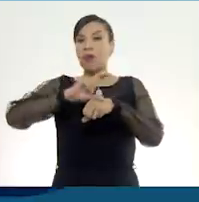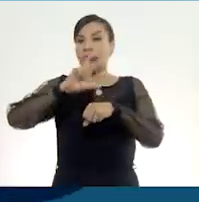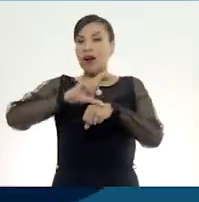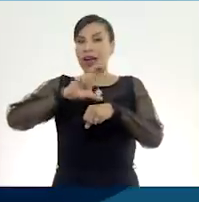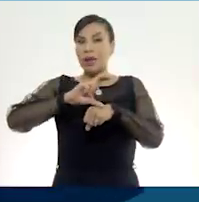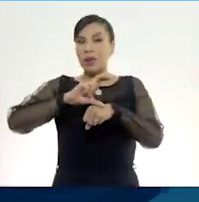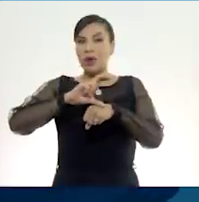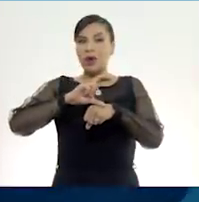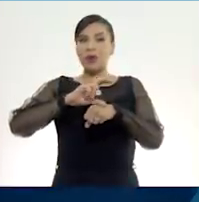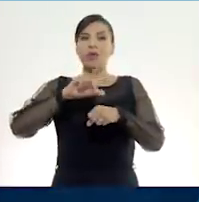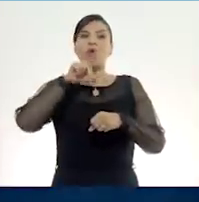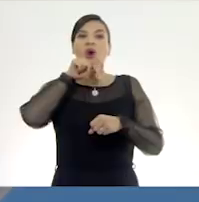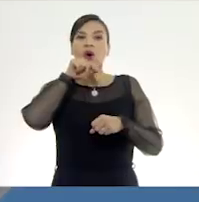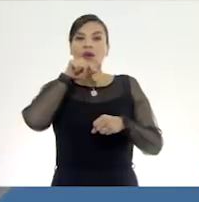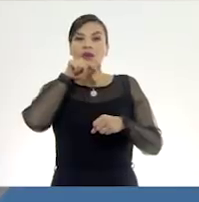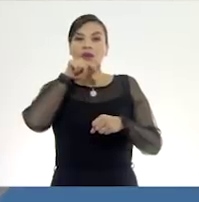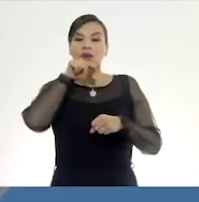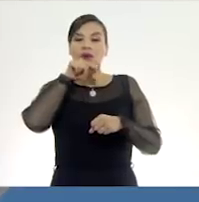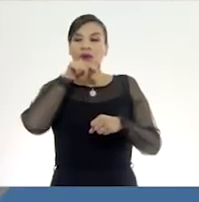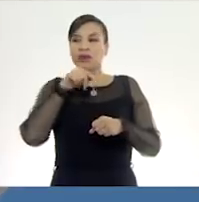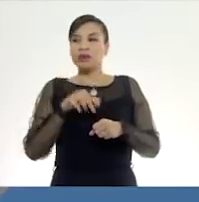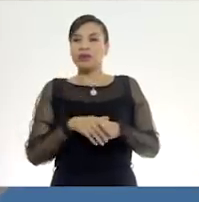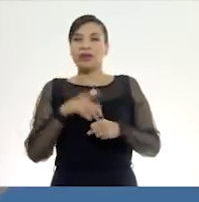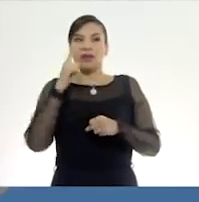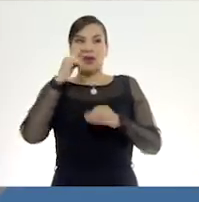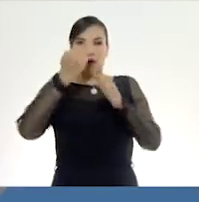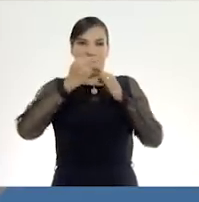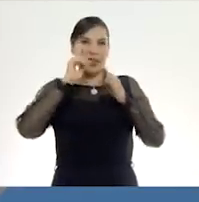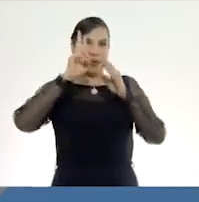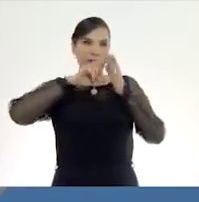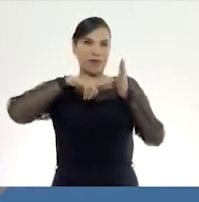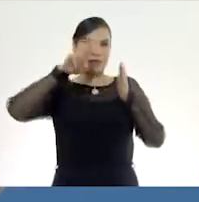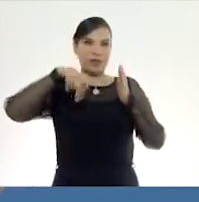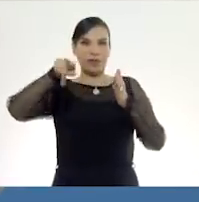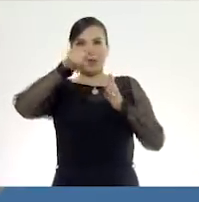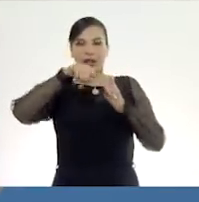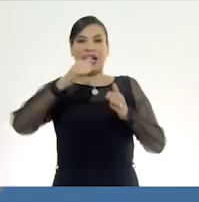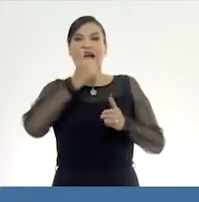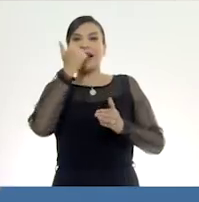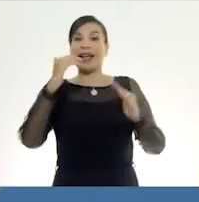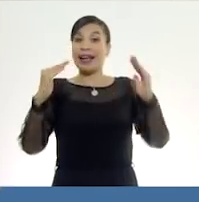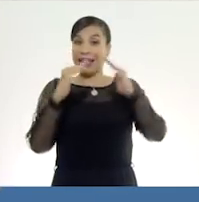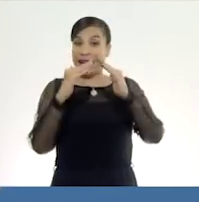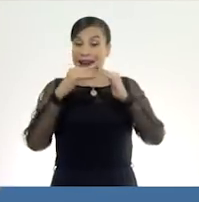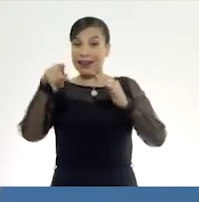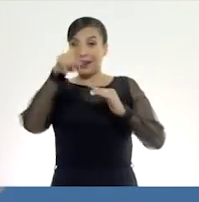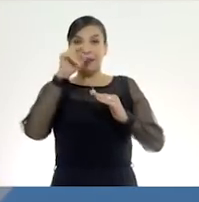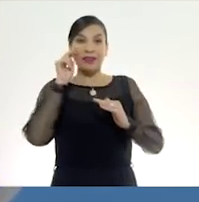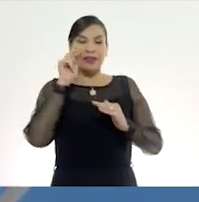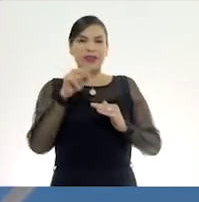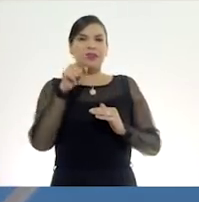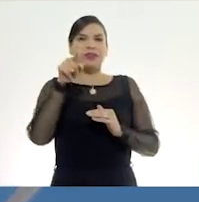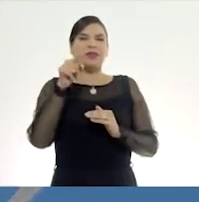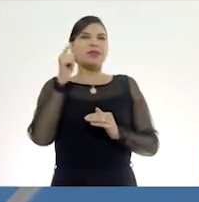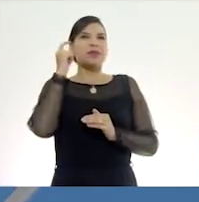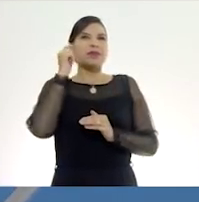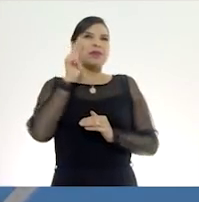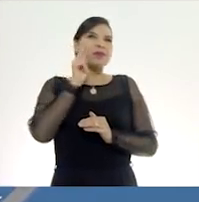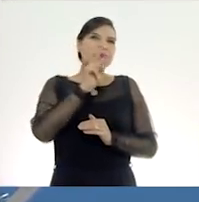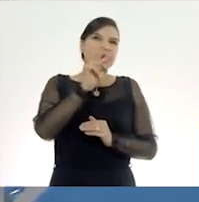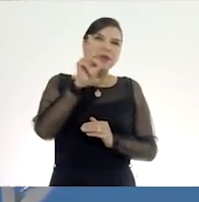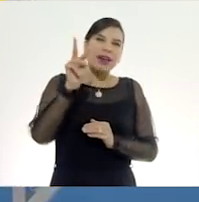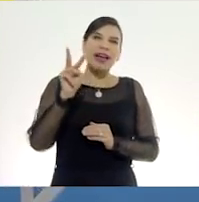huevo, pollo. De esta pintura que acabamos de ver, y ustedes, alumnos en casa, ¿qué nos puede decir? Es